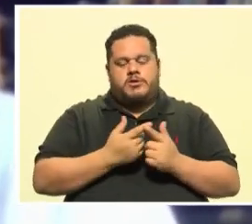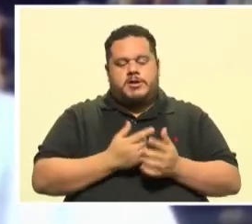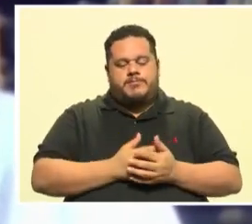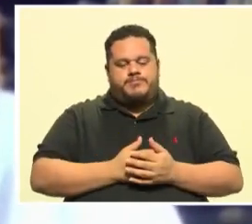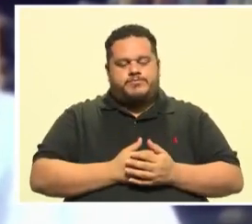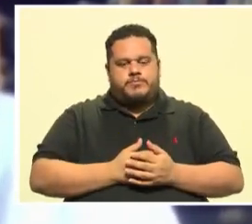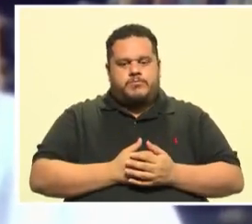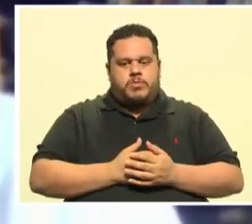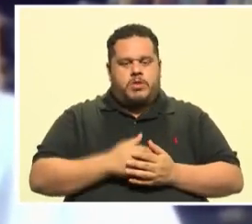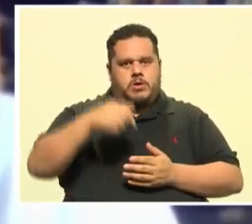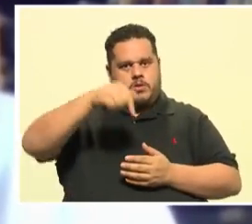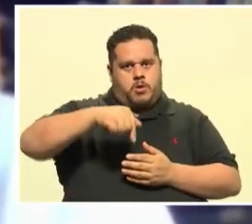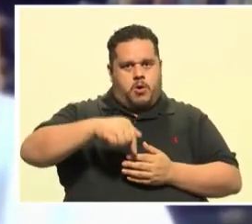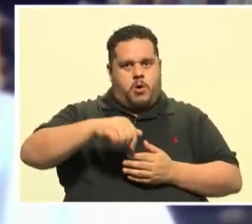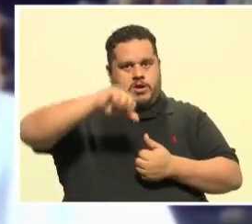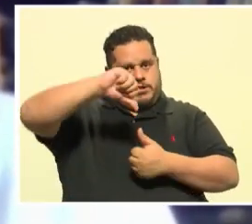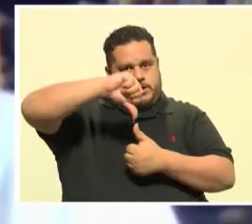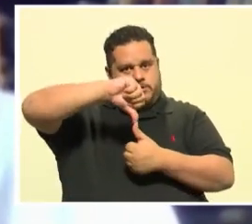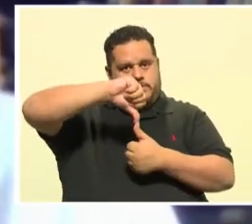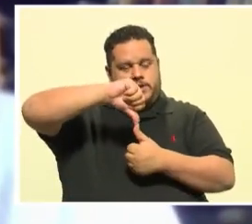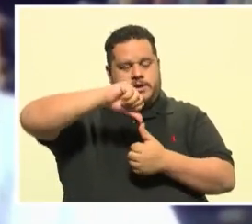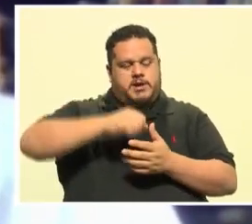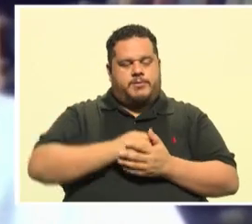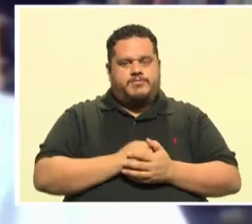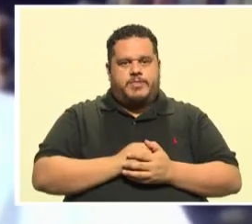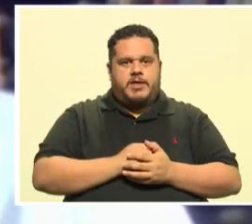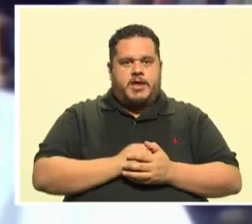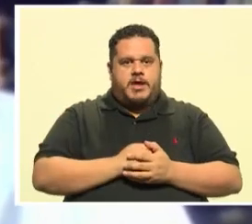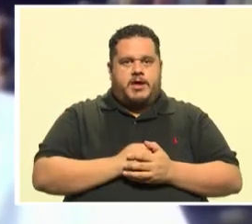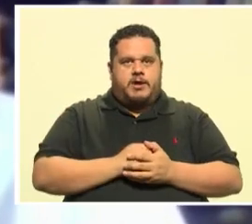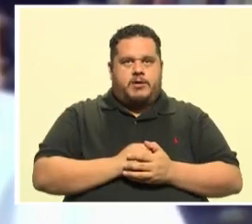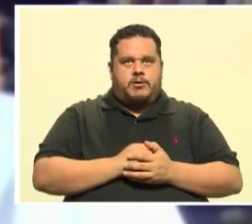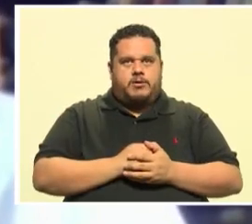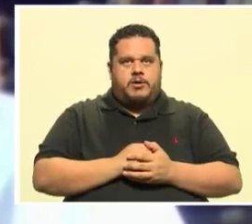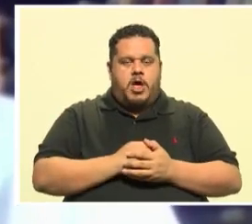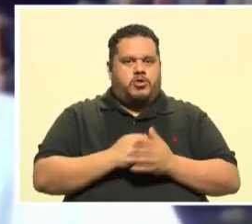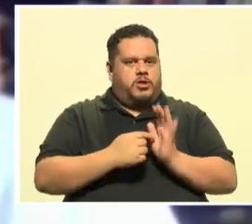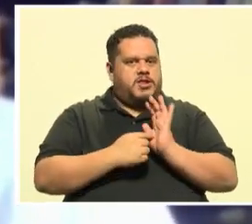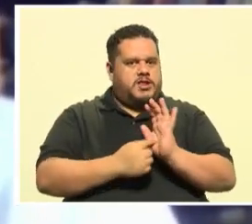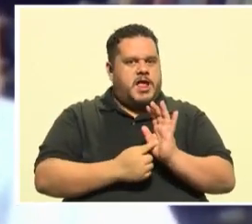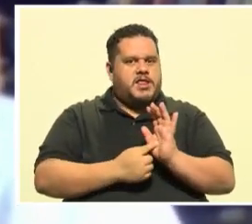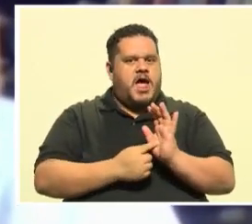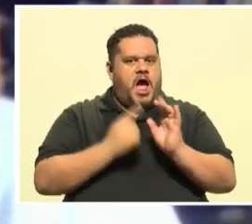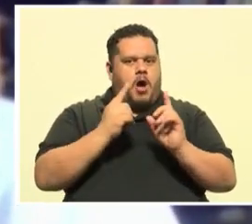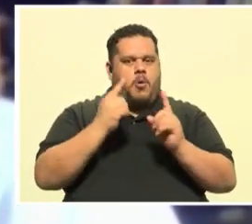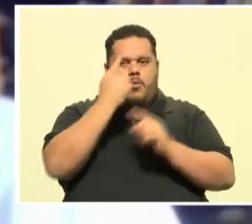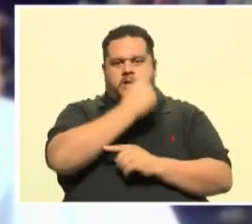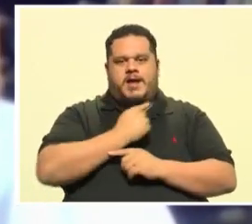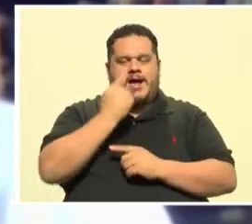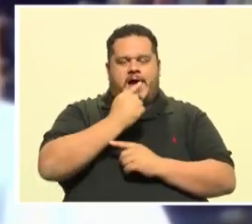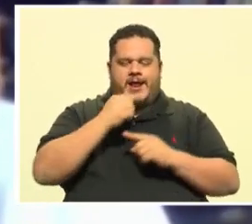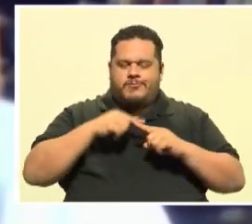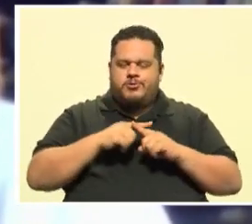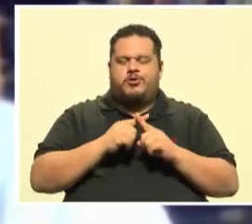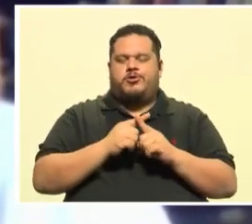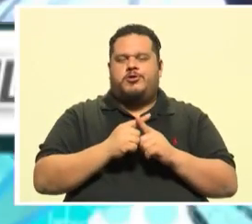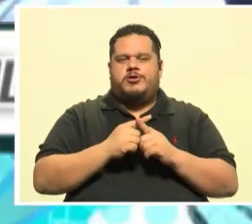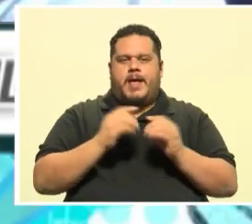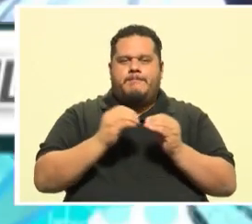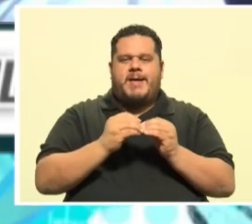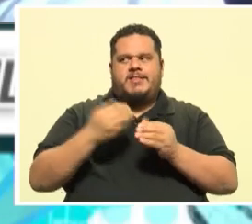este cierre de fronteras los fenómenos migratorios durante la pandemia?